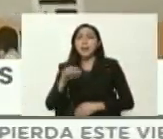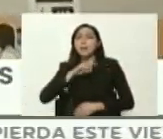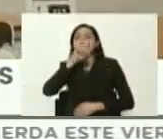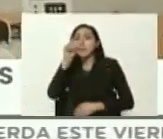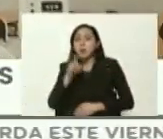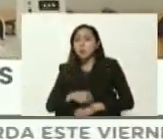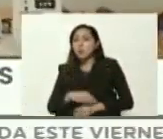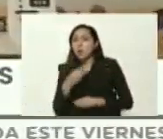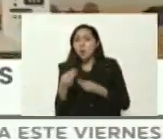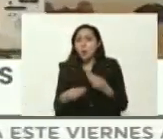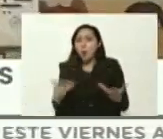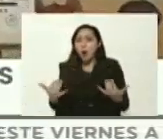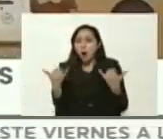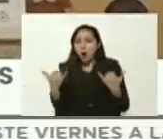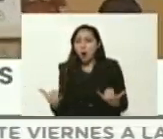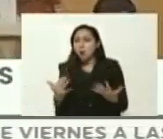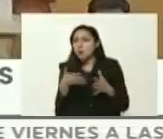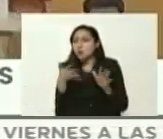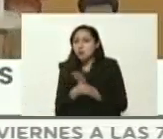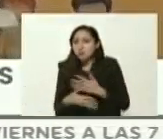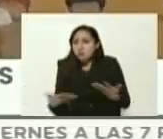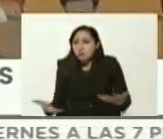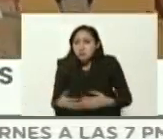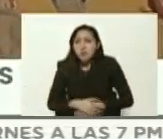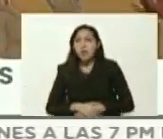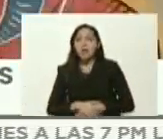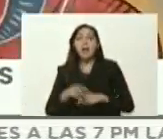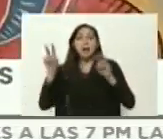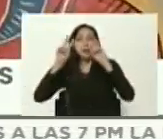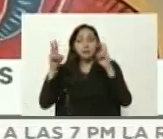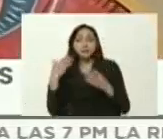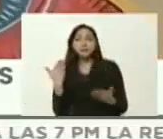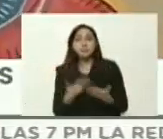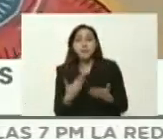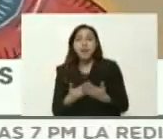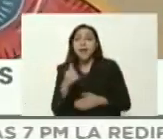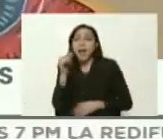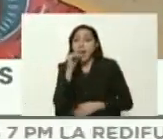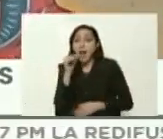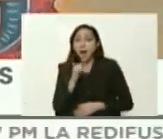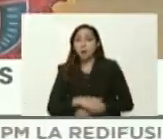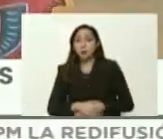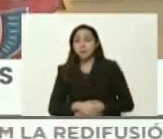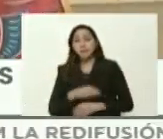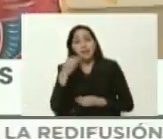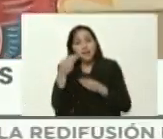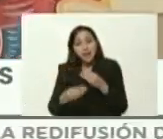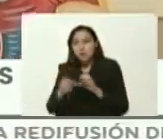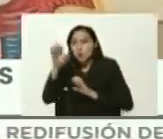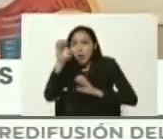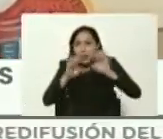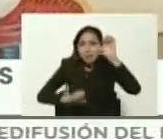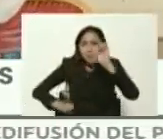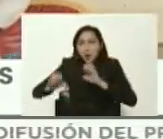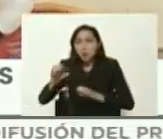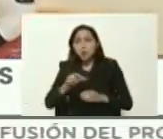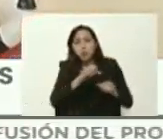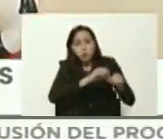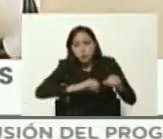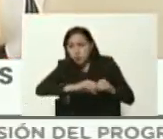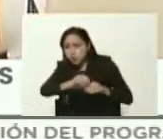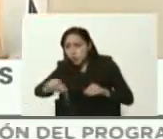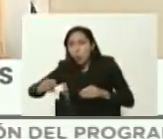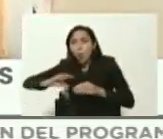en qué nos concentramos ahora, y uno de los temas que ellos nos han planteado es el agua. Ellos ya han hecho el diagnóstico de las tuberías que hay